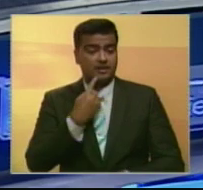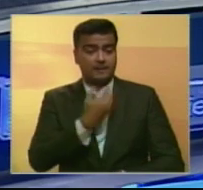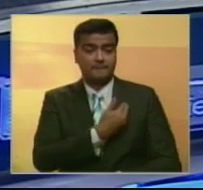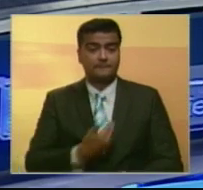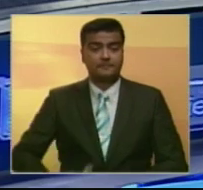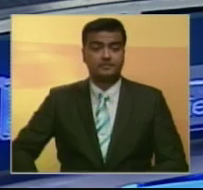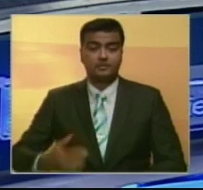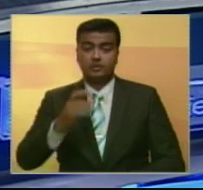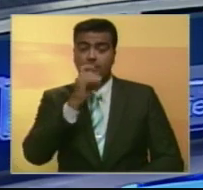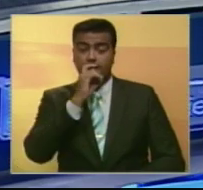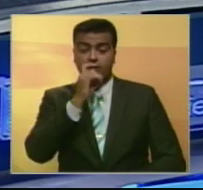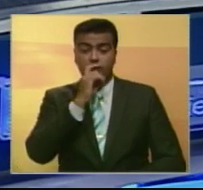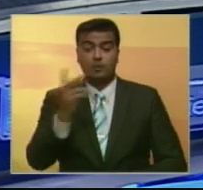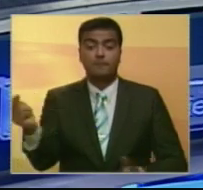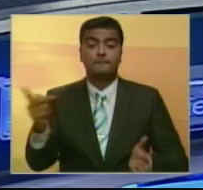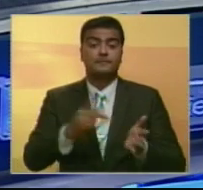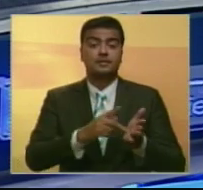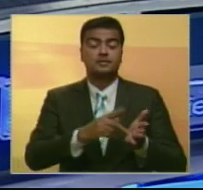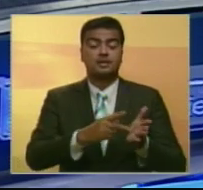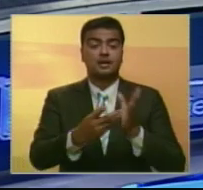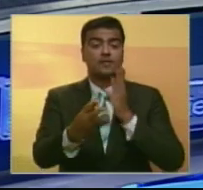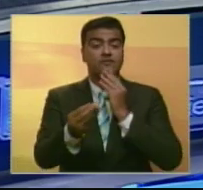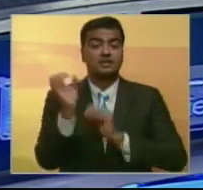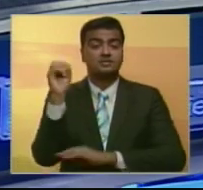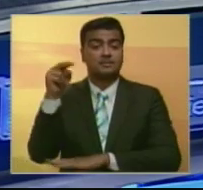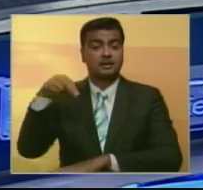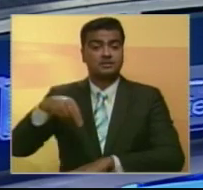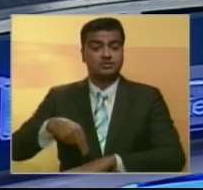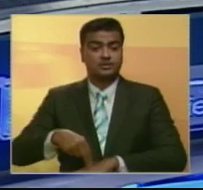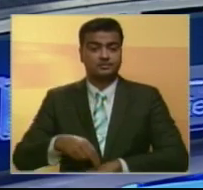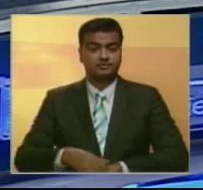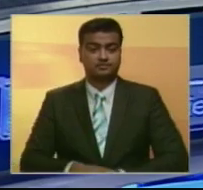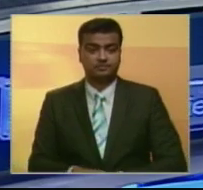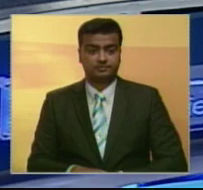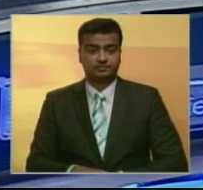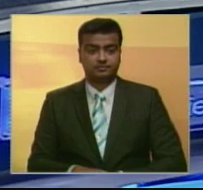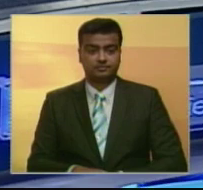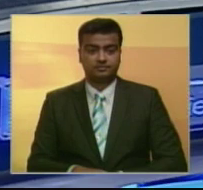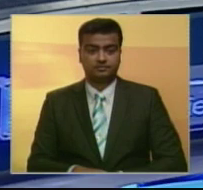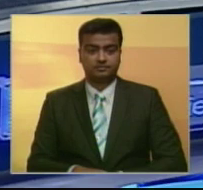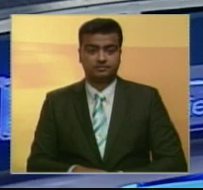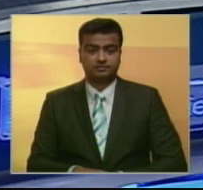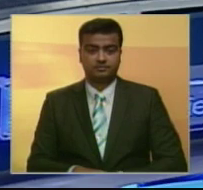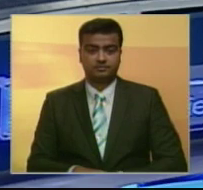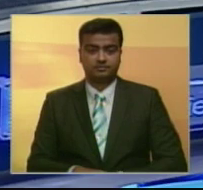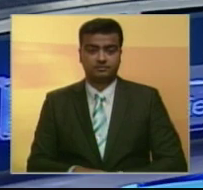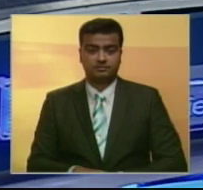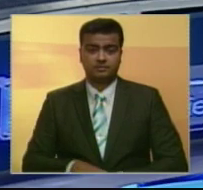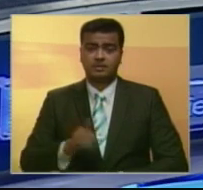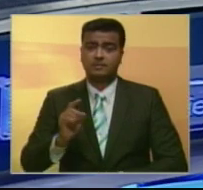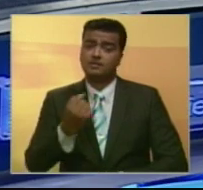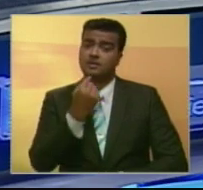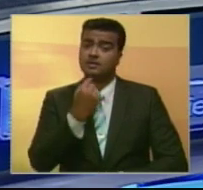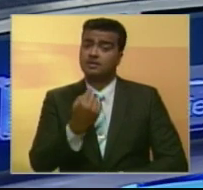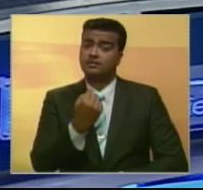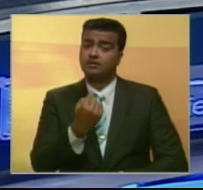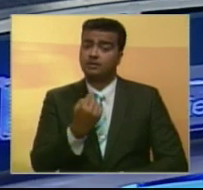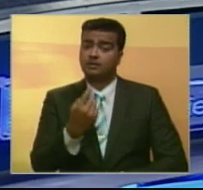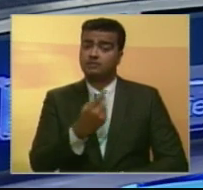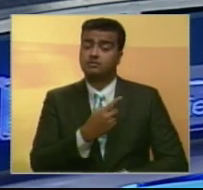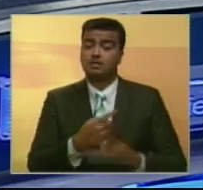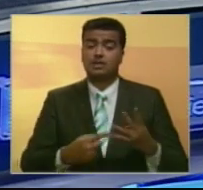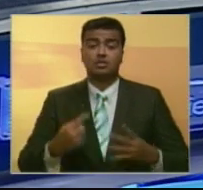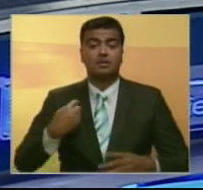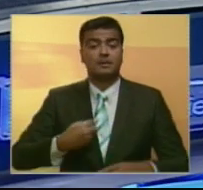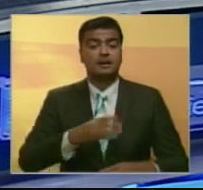la República, Nicolás Maduro, comparezca ante la Asamblea Nacional para su rendición de cuentas. Y destacó además, Andrina, que fueron medidas tomadas